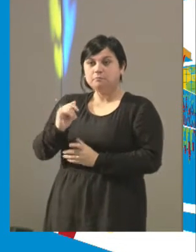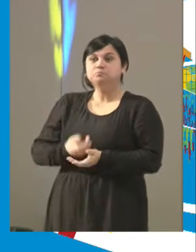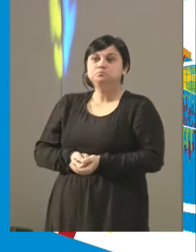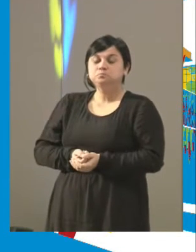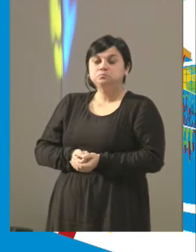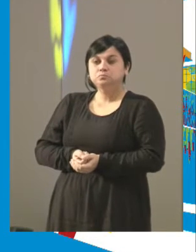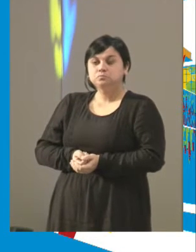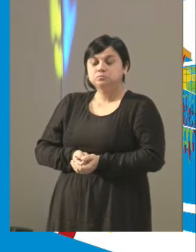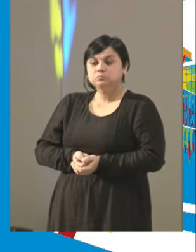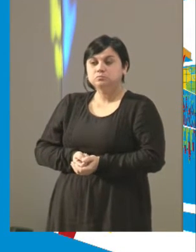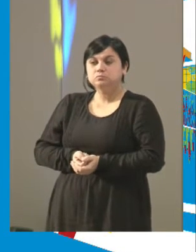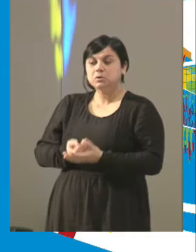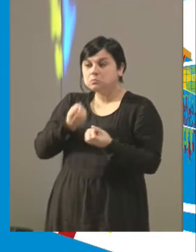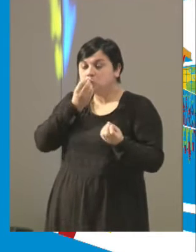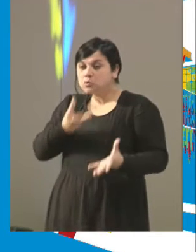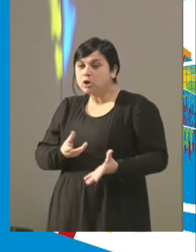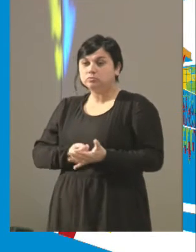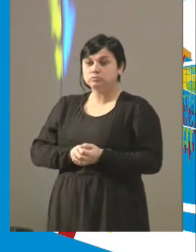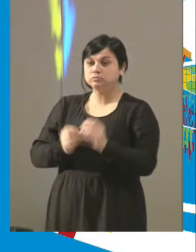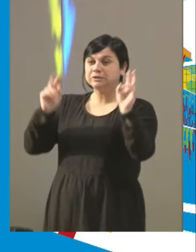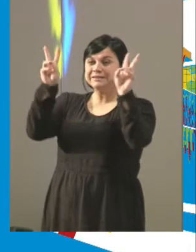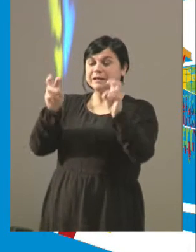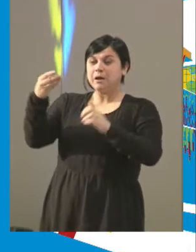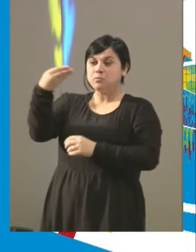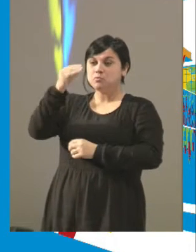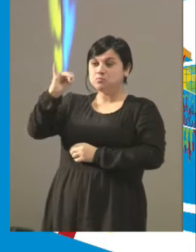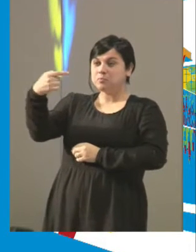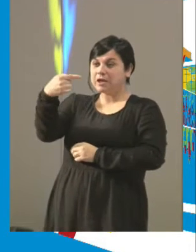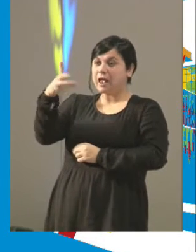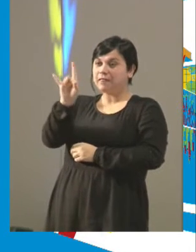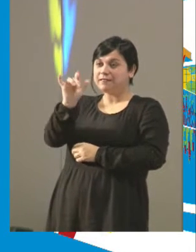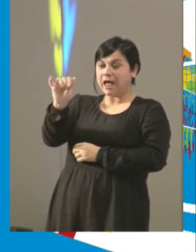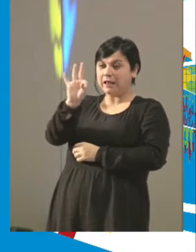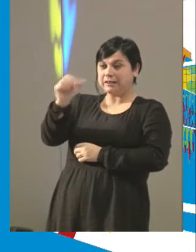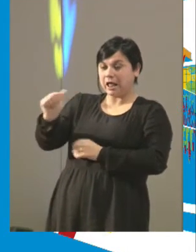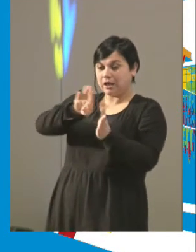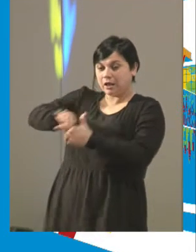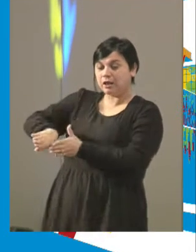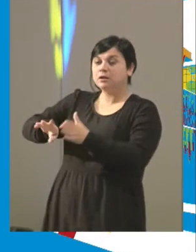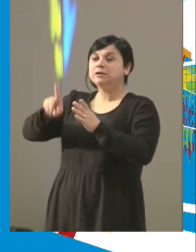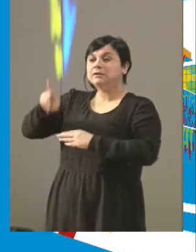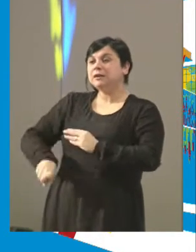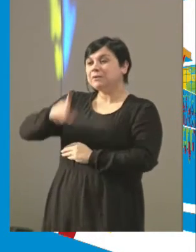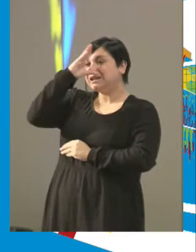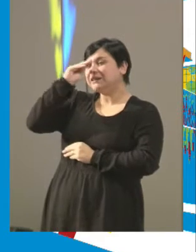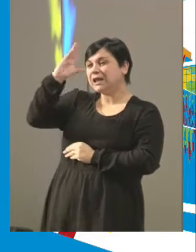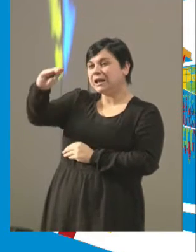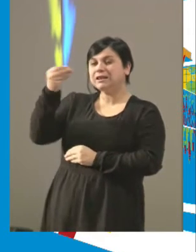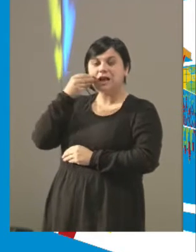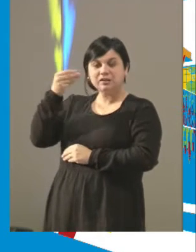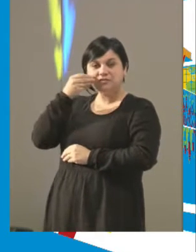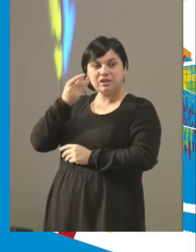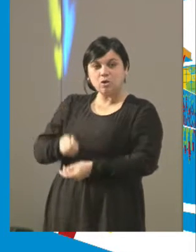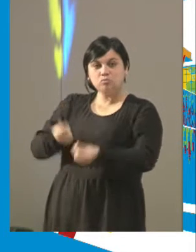Y bueno, y además de los temas de Big Data, pues ha entrado muy fuerte pues, todo lo que es la inteligencia artificial, que estos son un